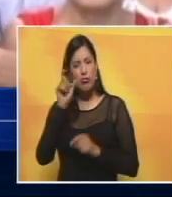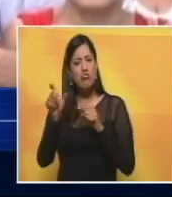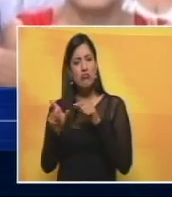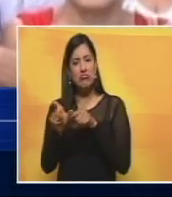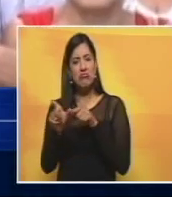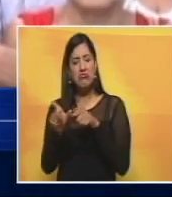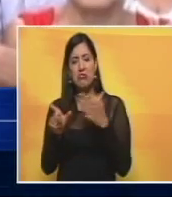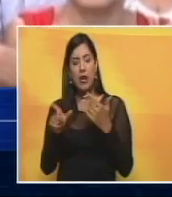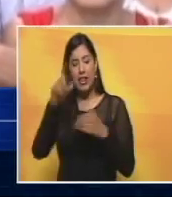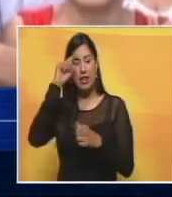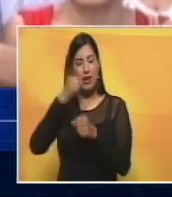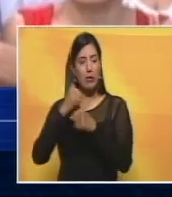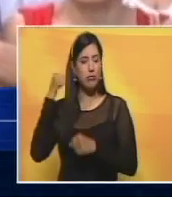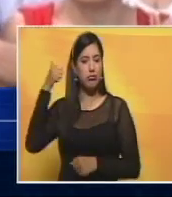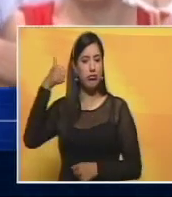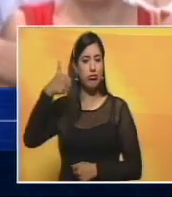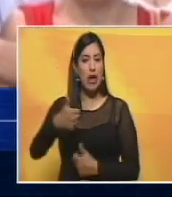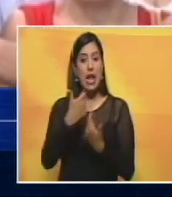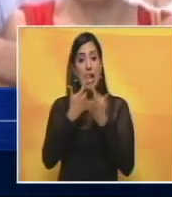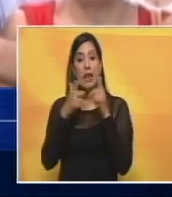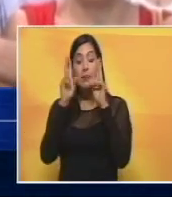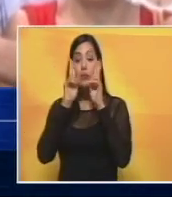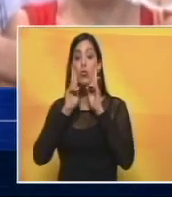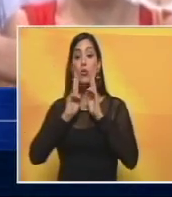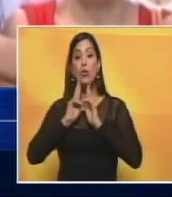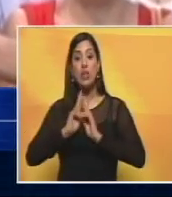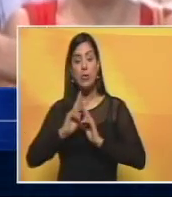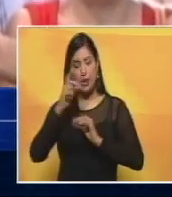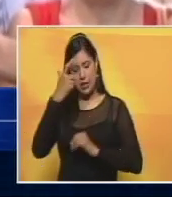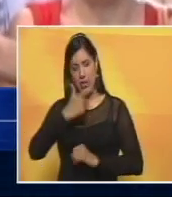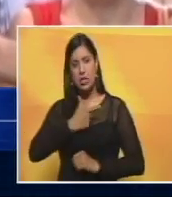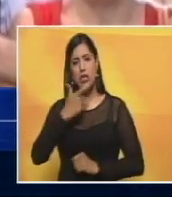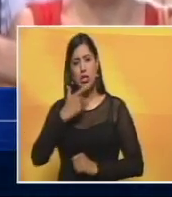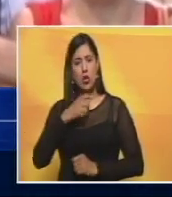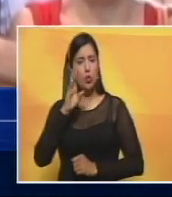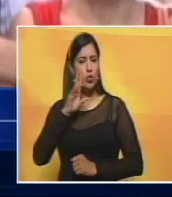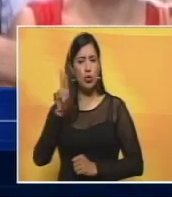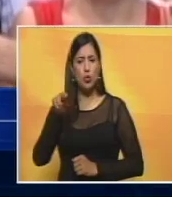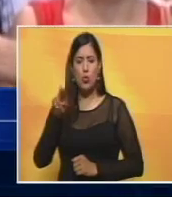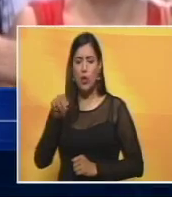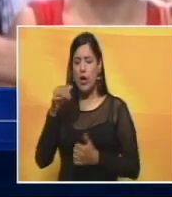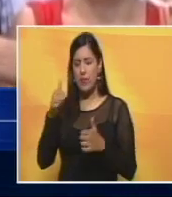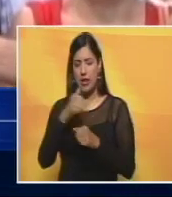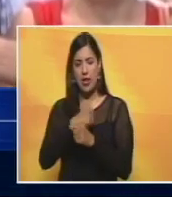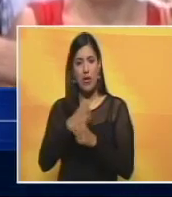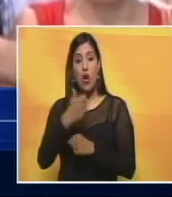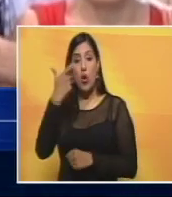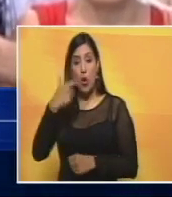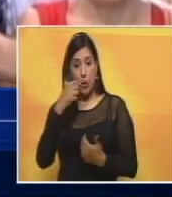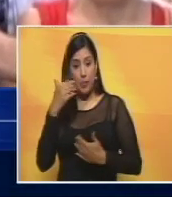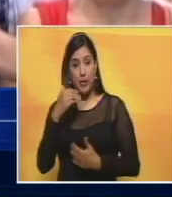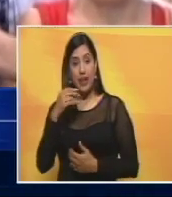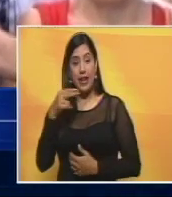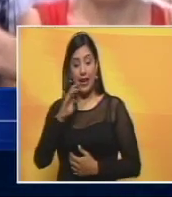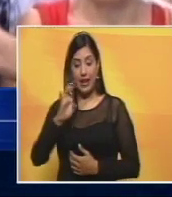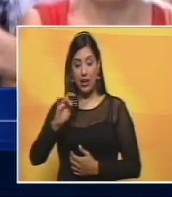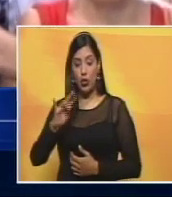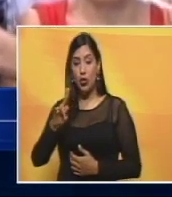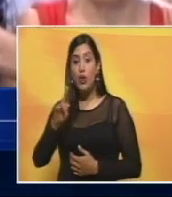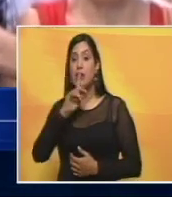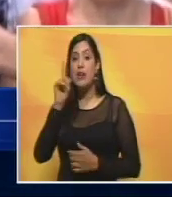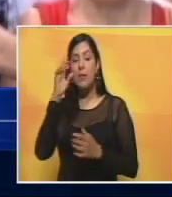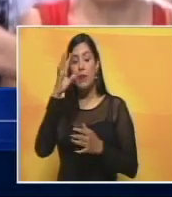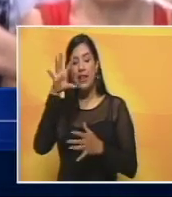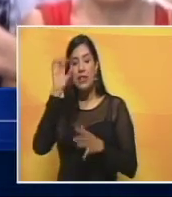hombre de una trayectoria limpia, honesta, eficiente. Héctor Cabrera es unión